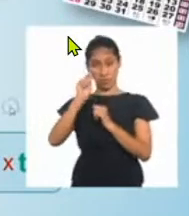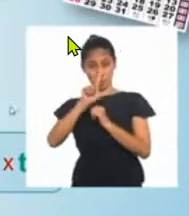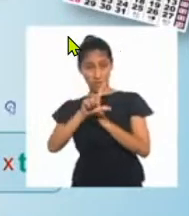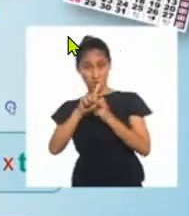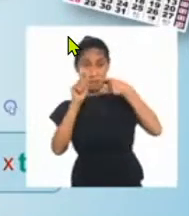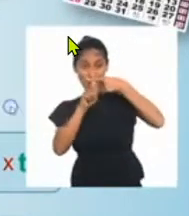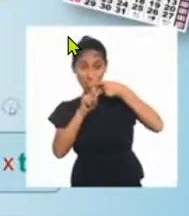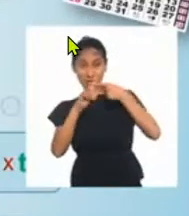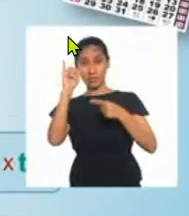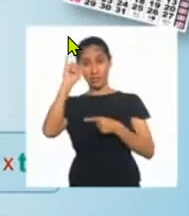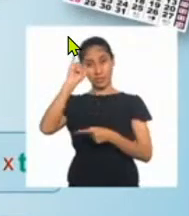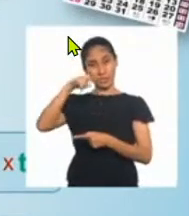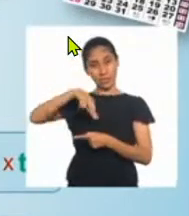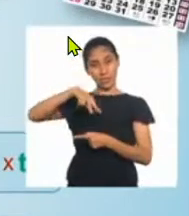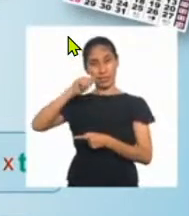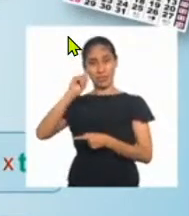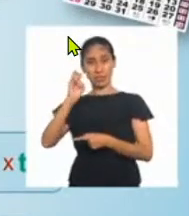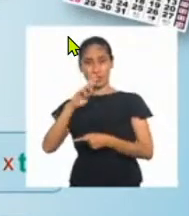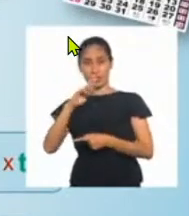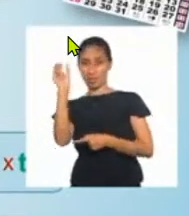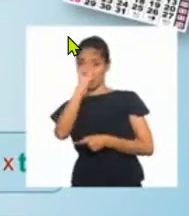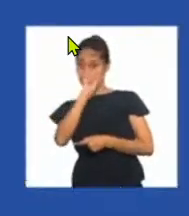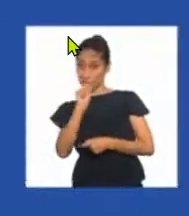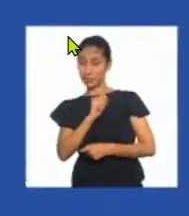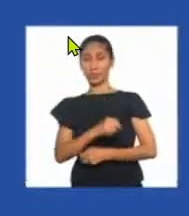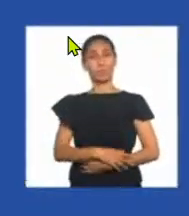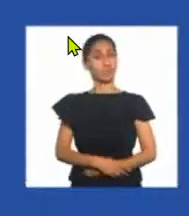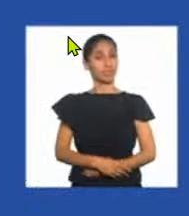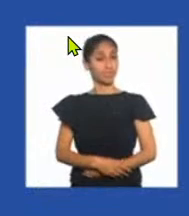más el interés.